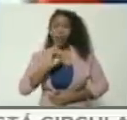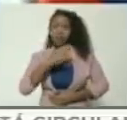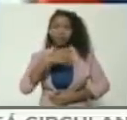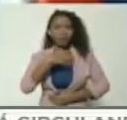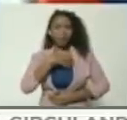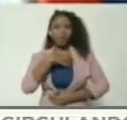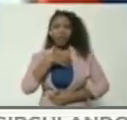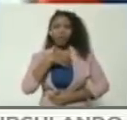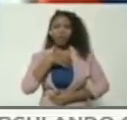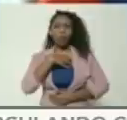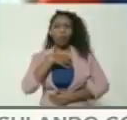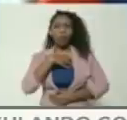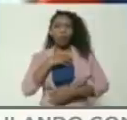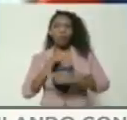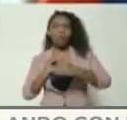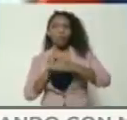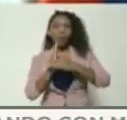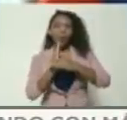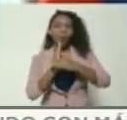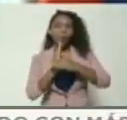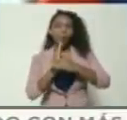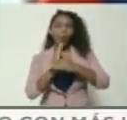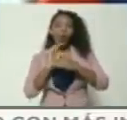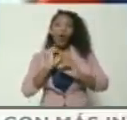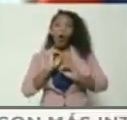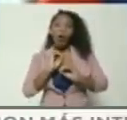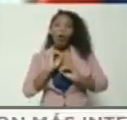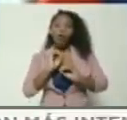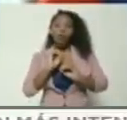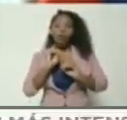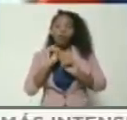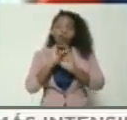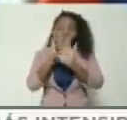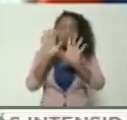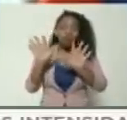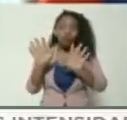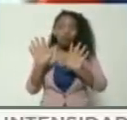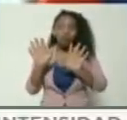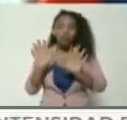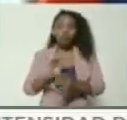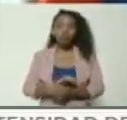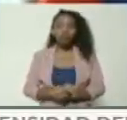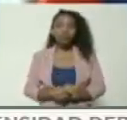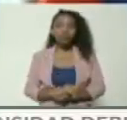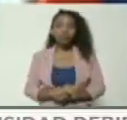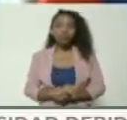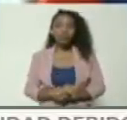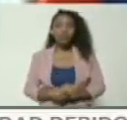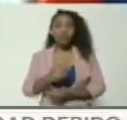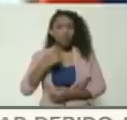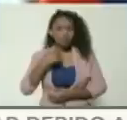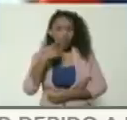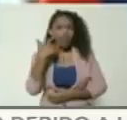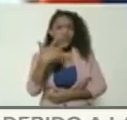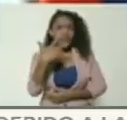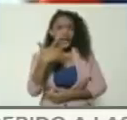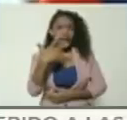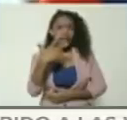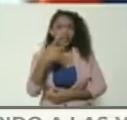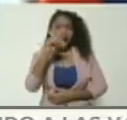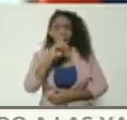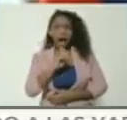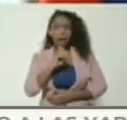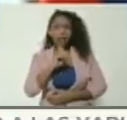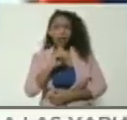podido neutralizar o invisibilizar. En 3 años y 8 meses